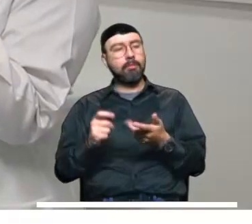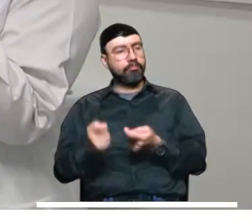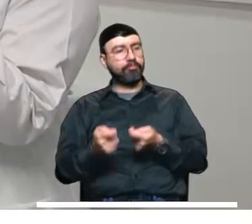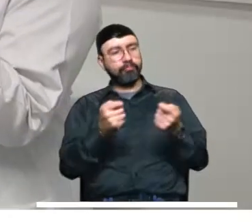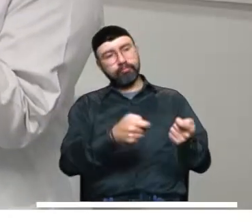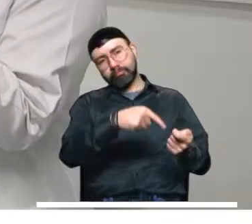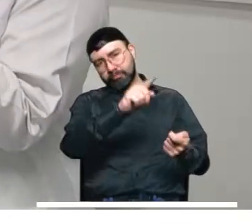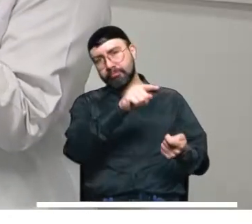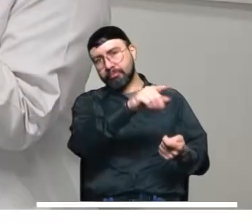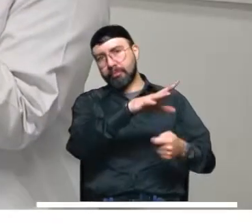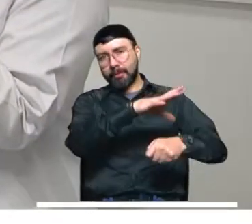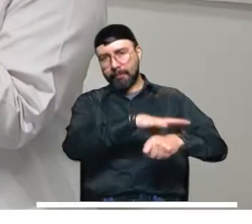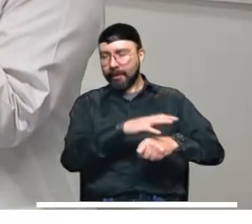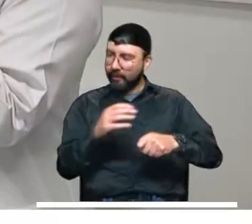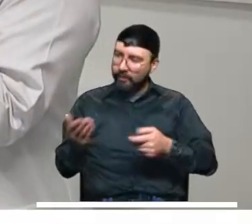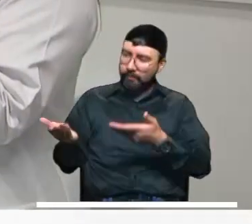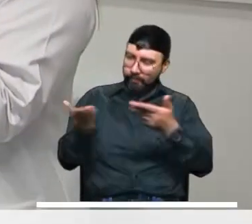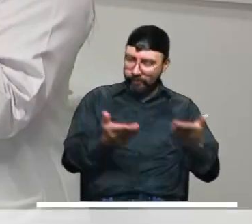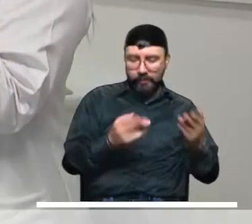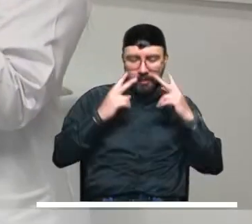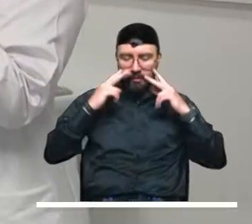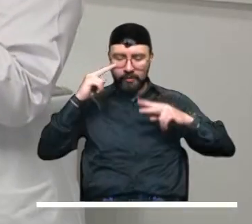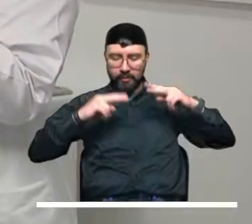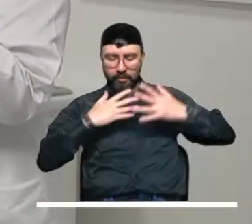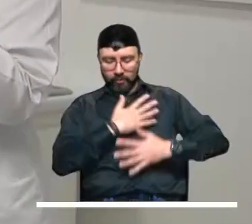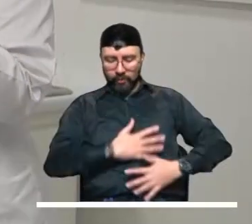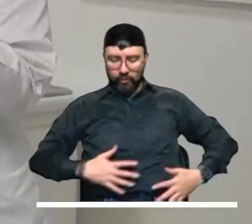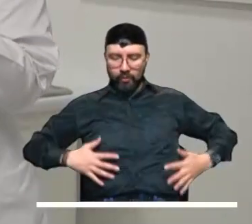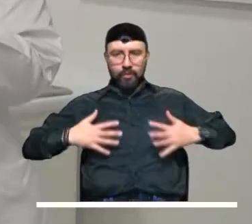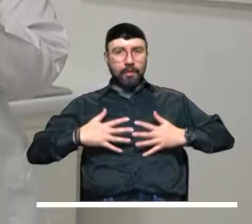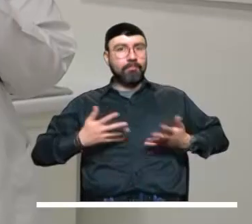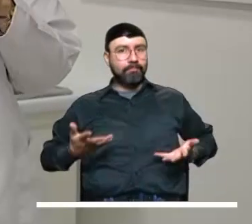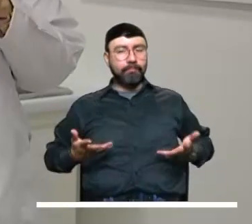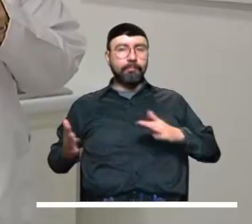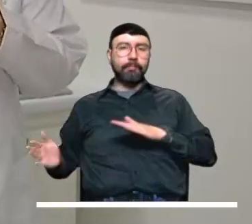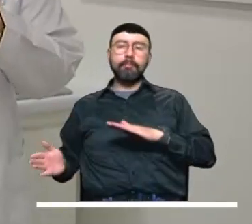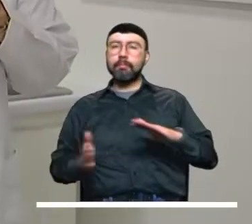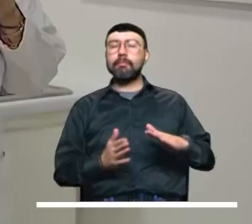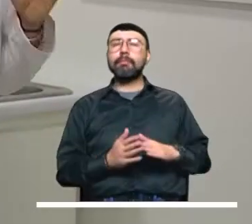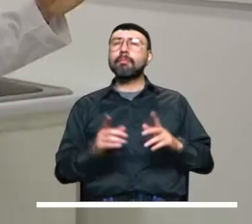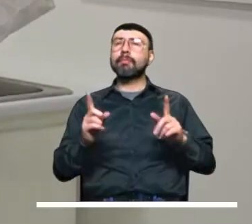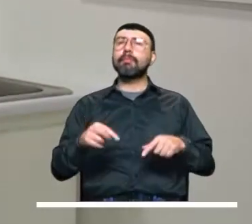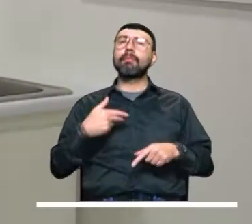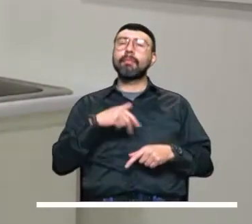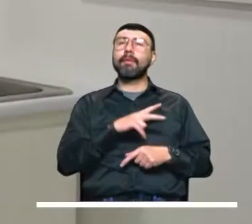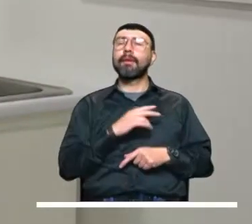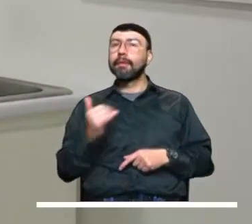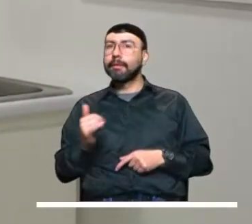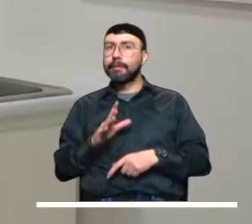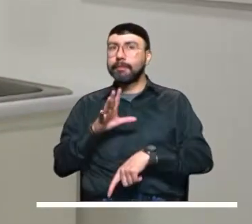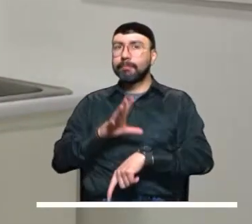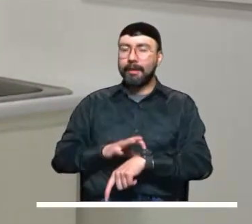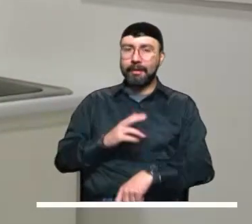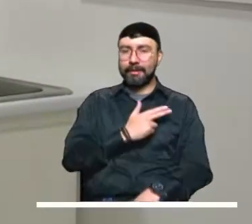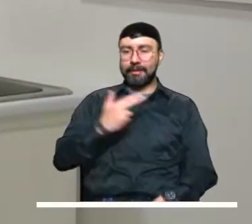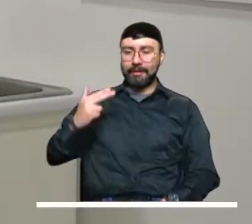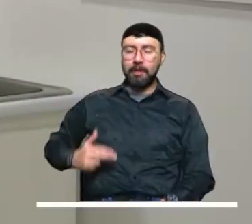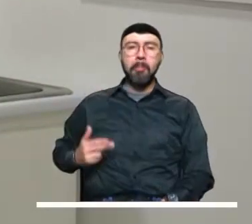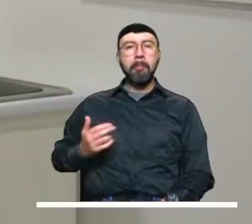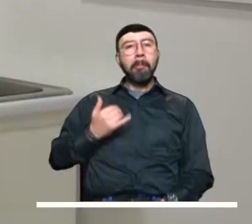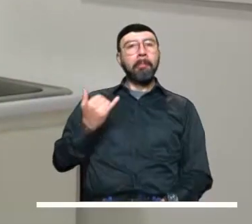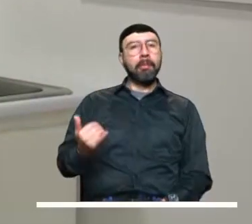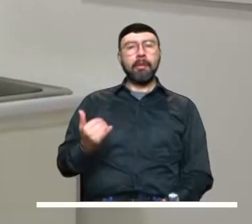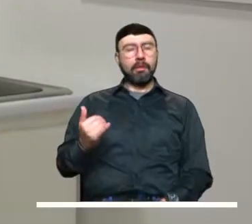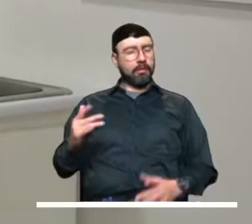el médico puede integrar un poco más. También nos basamos en la parte de la medicina china, en donde hay